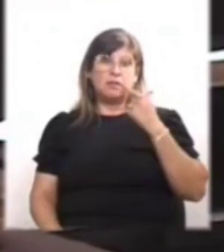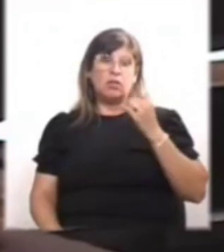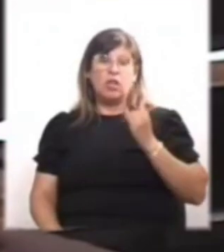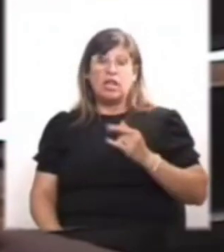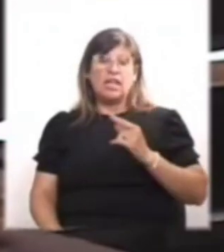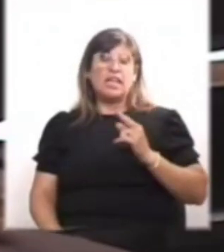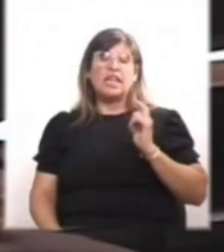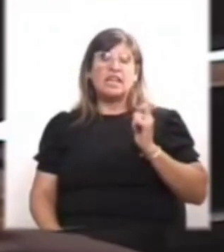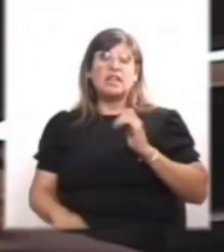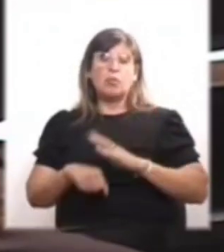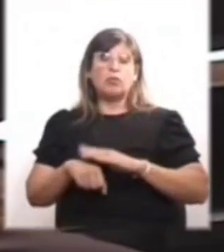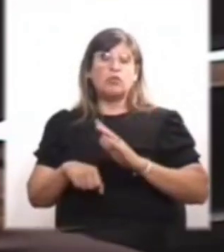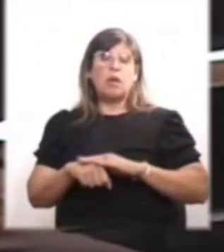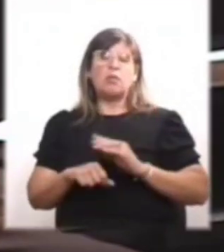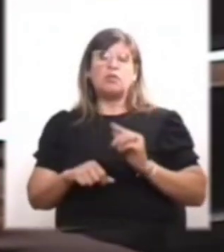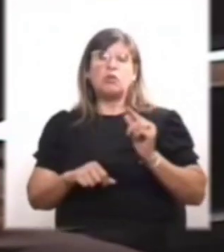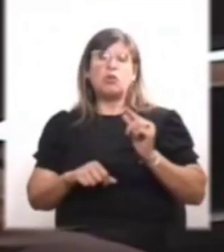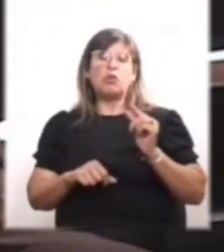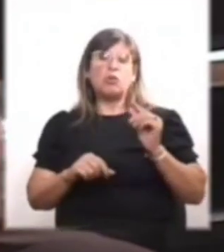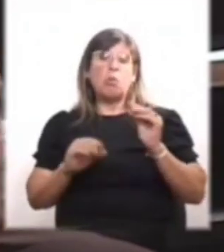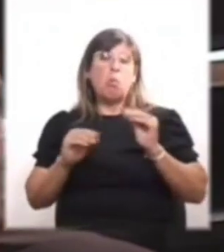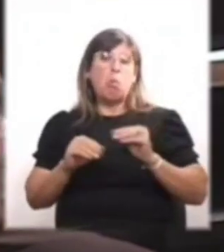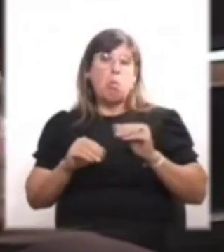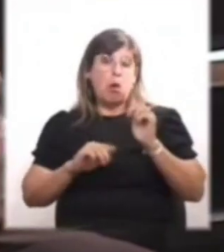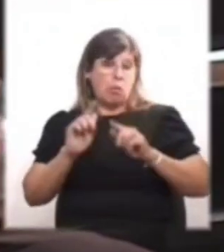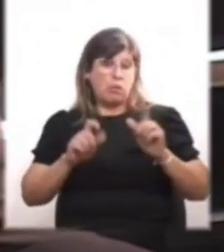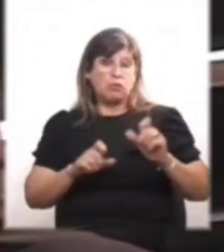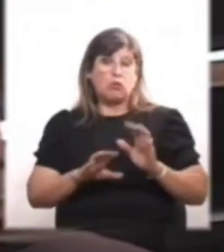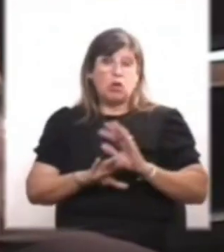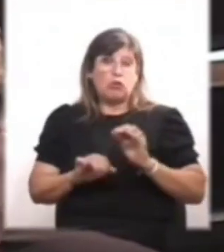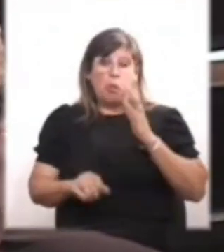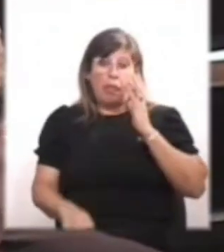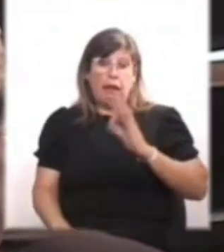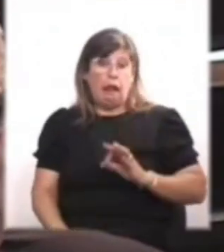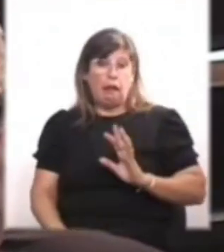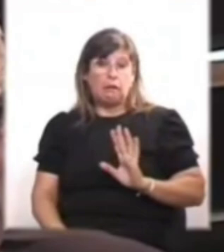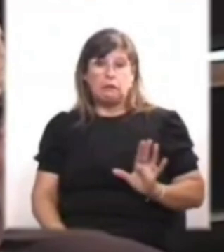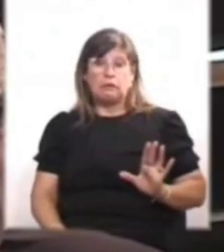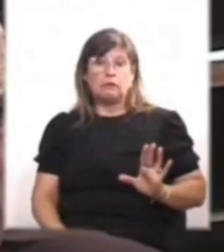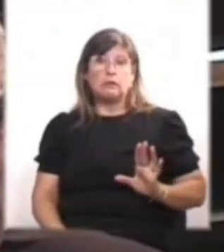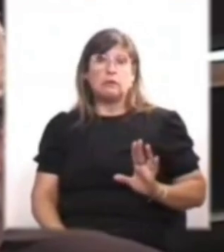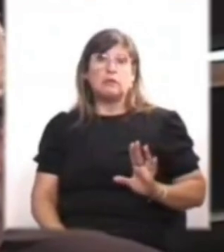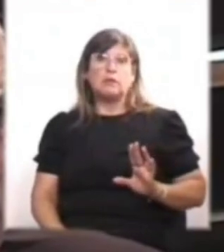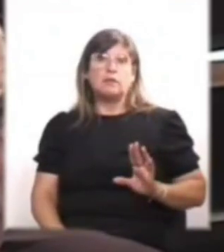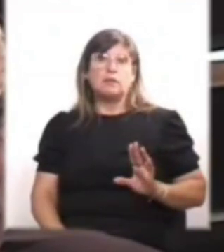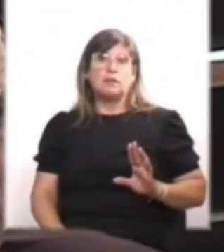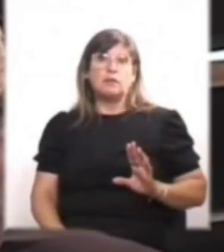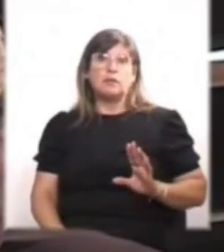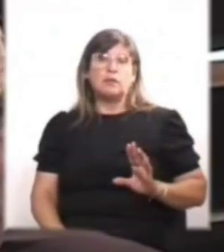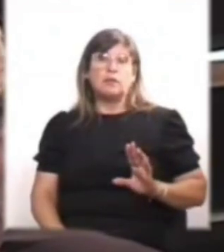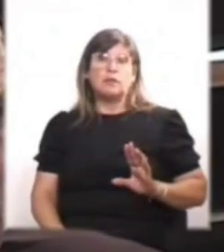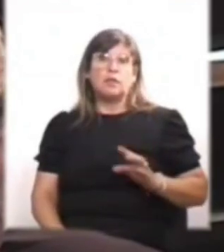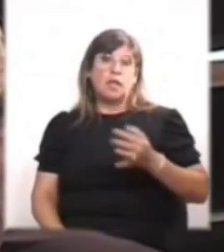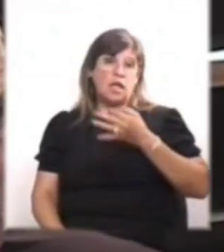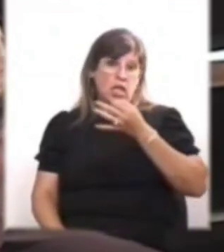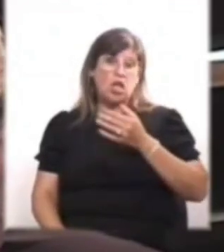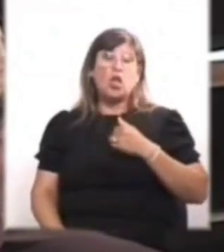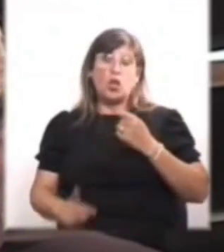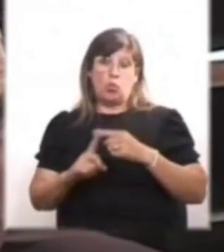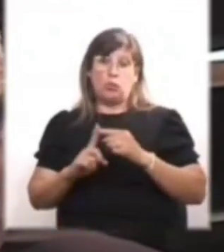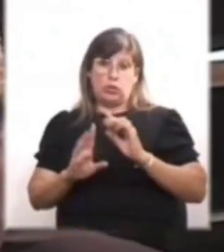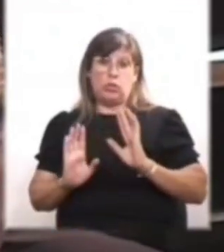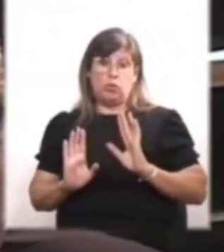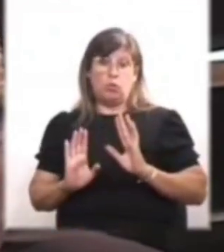pocas personas. Es algo increíble. Es decir, y lo digo